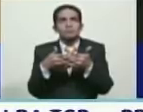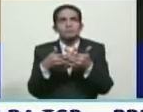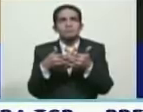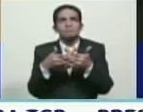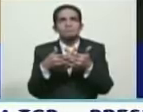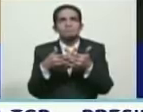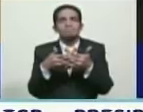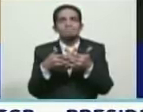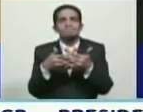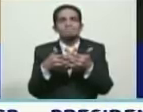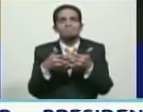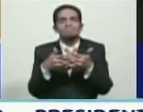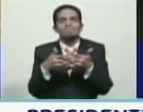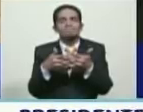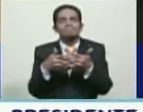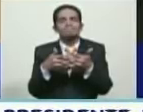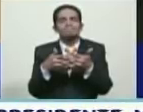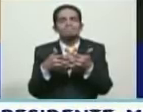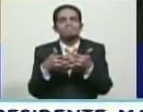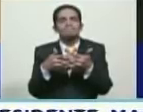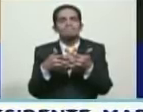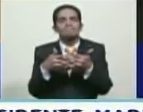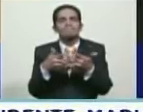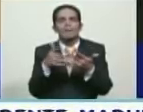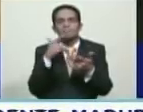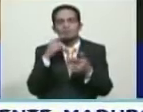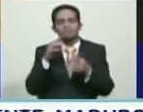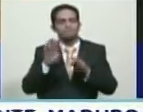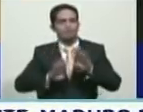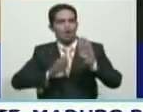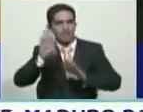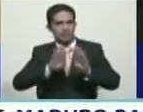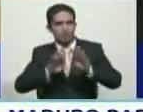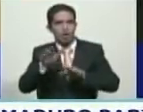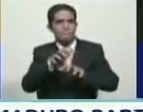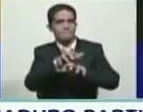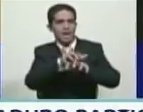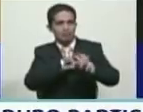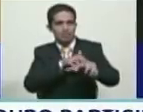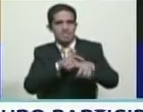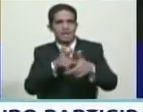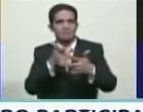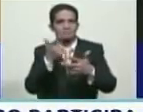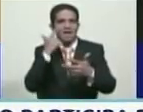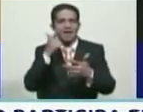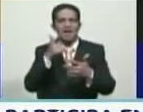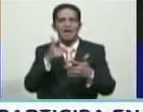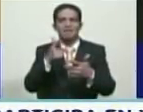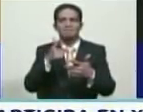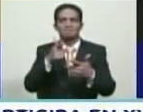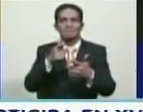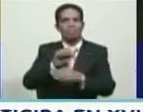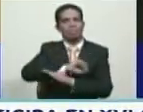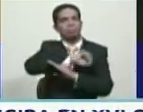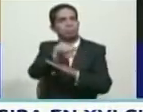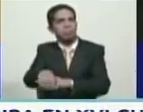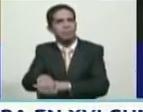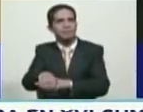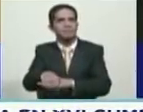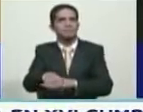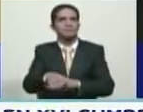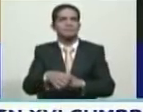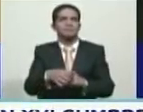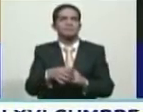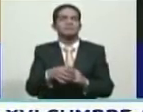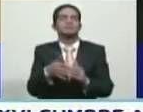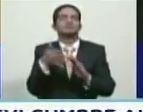iba a obtener 2/3 de la mayoría para recubrir el cake in respect of the treachery